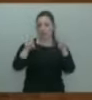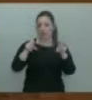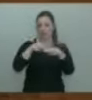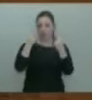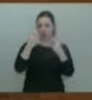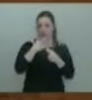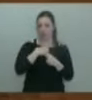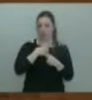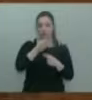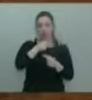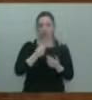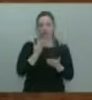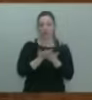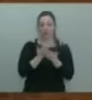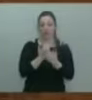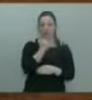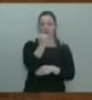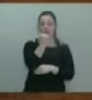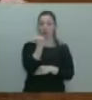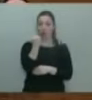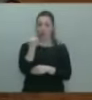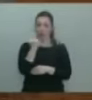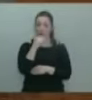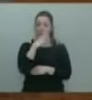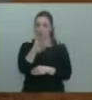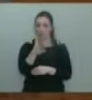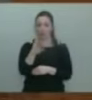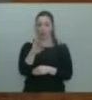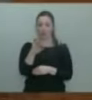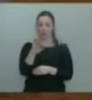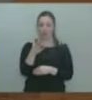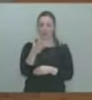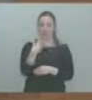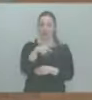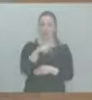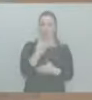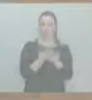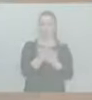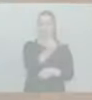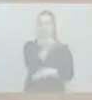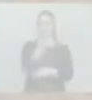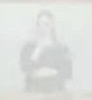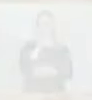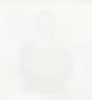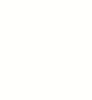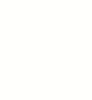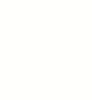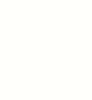solicitamos apoyo para esta moción. Muchas gracias.